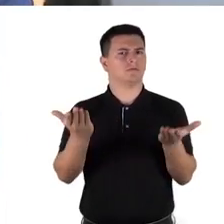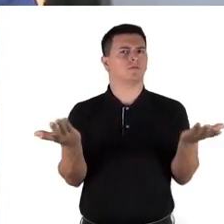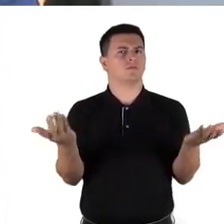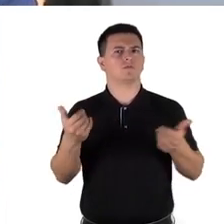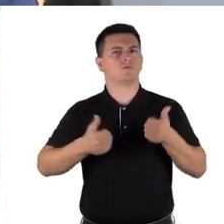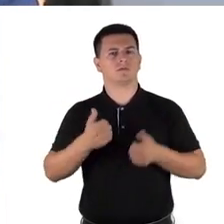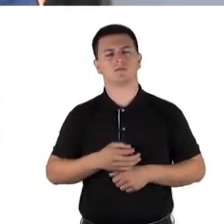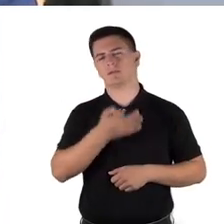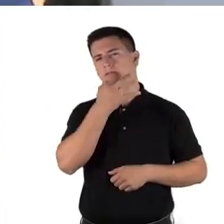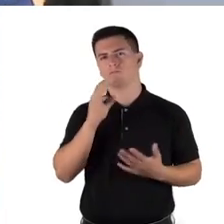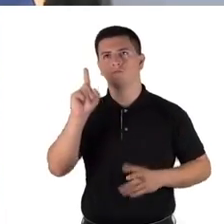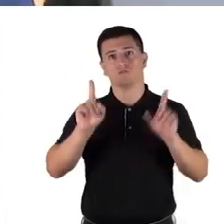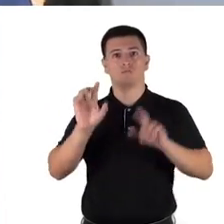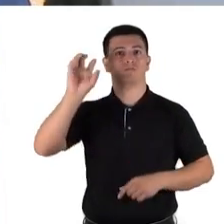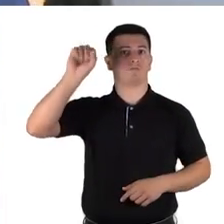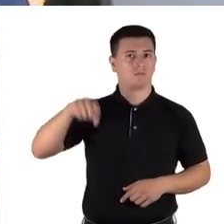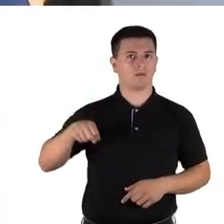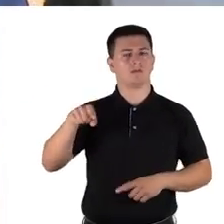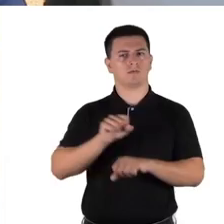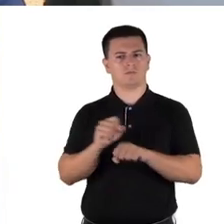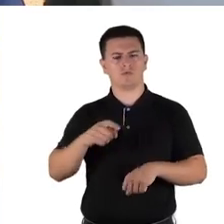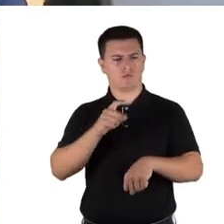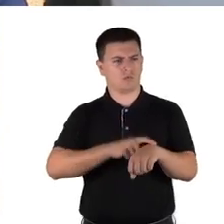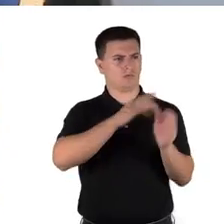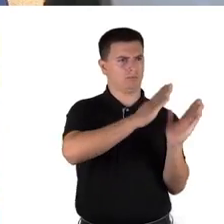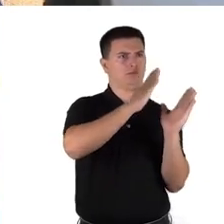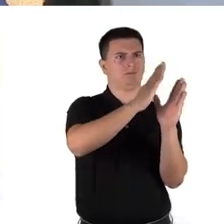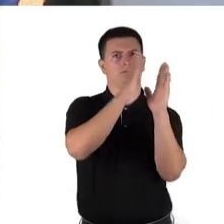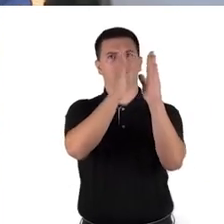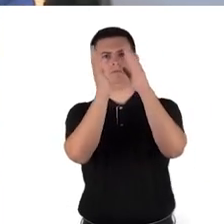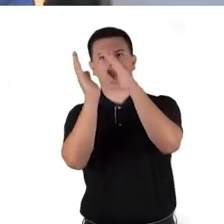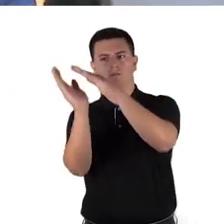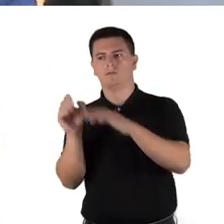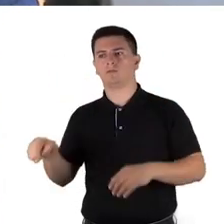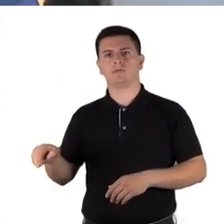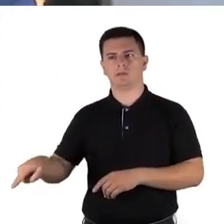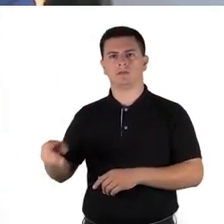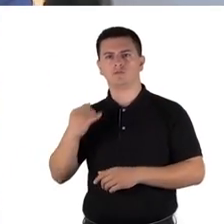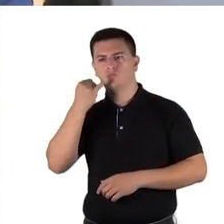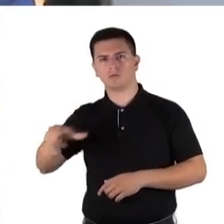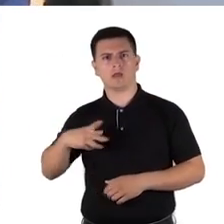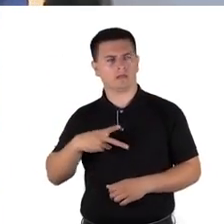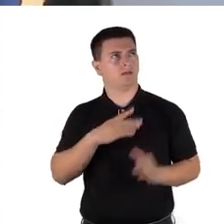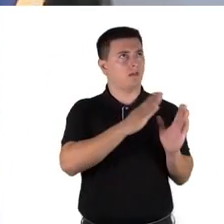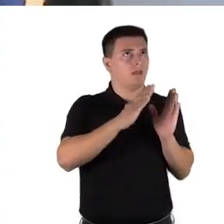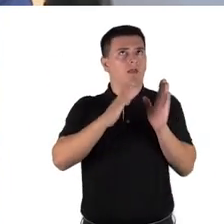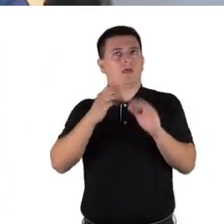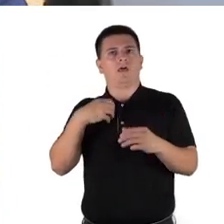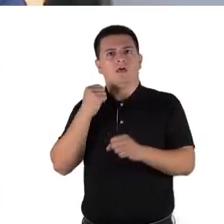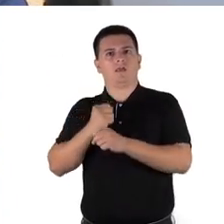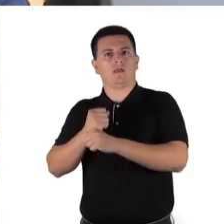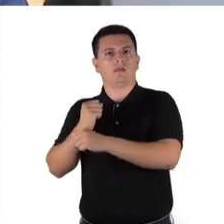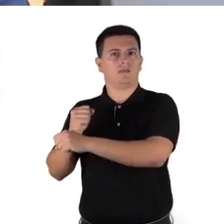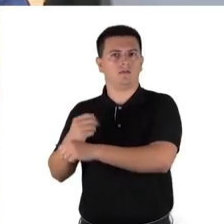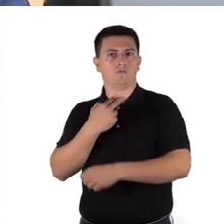casa o una rutina para los chicos? Hablábamos de que algunos padres tienen la posibilidad de tal hora a tal hora, de tal hora a tal hora, y como el chico